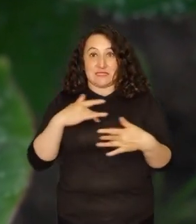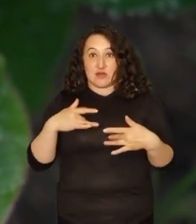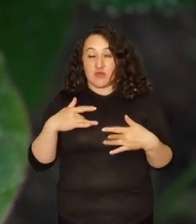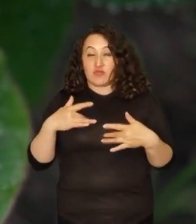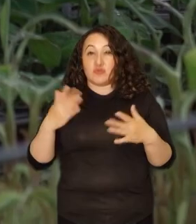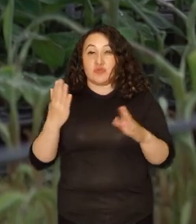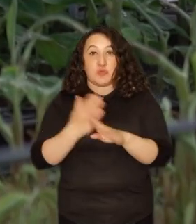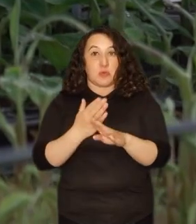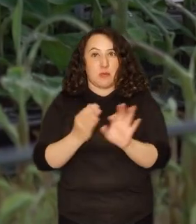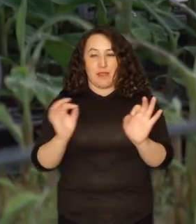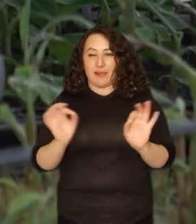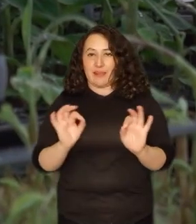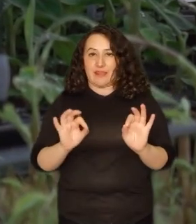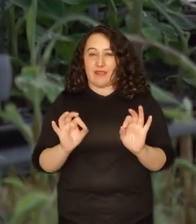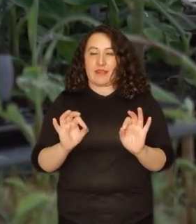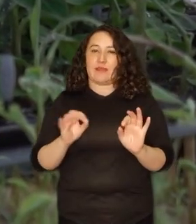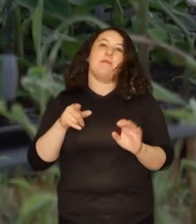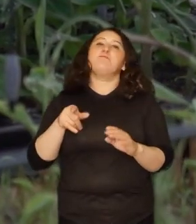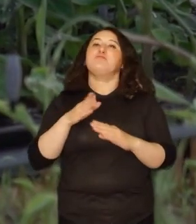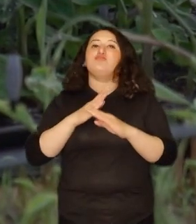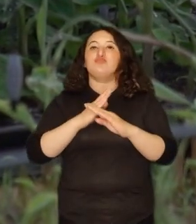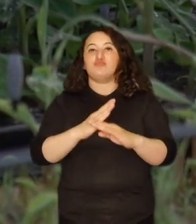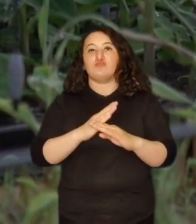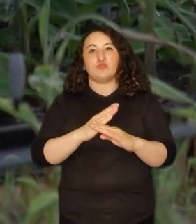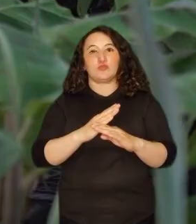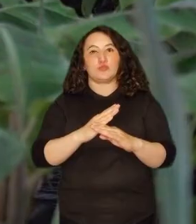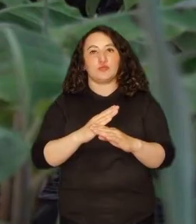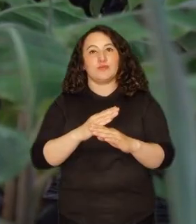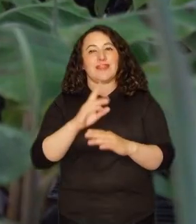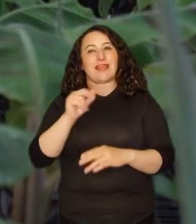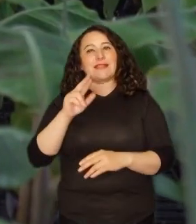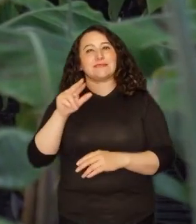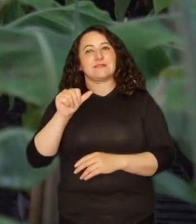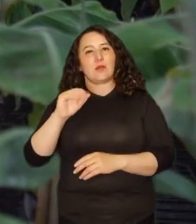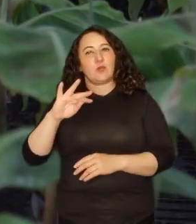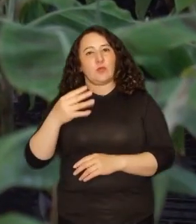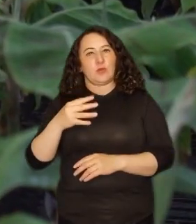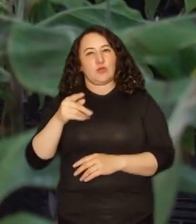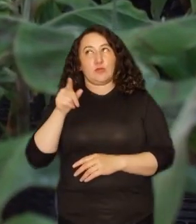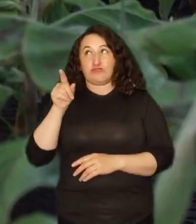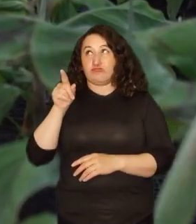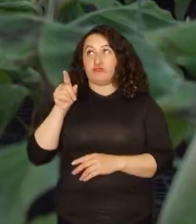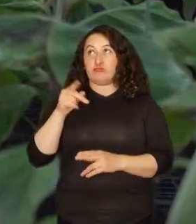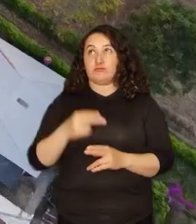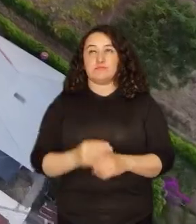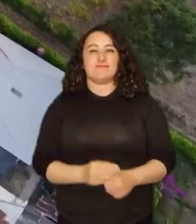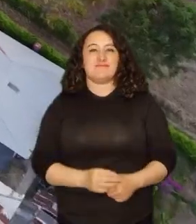fitosanitarios y en especial de fusarium raza 4 tropical.